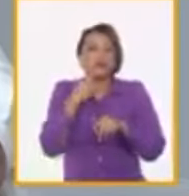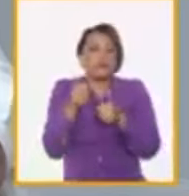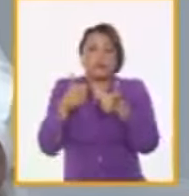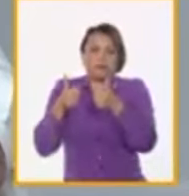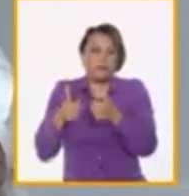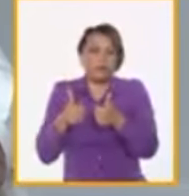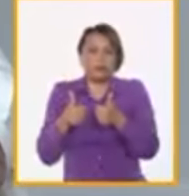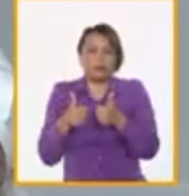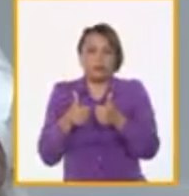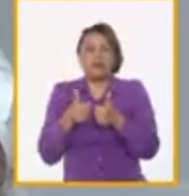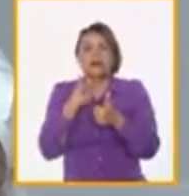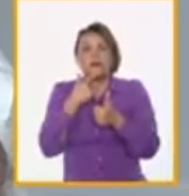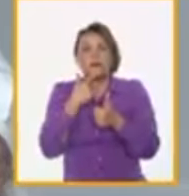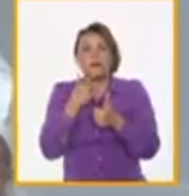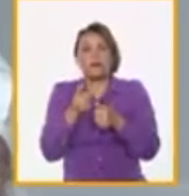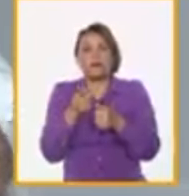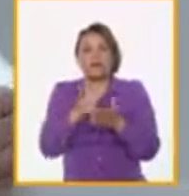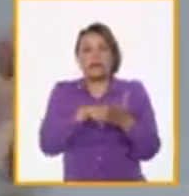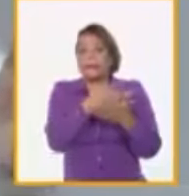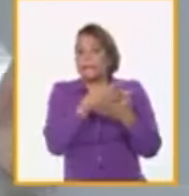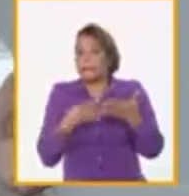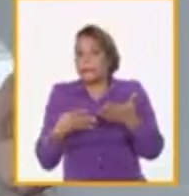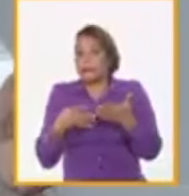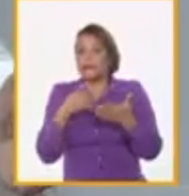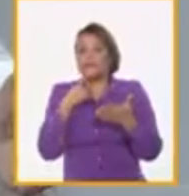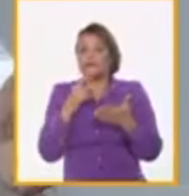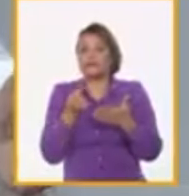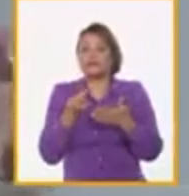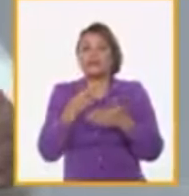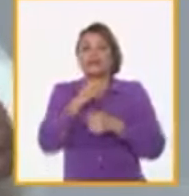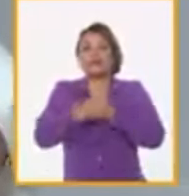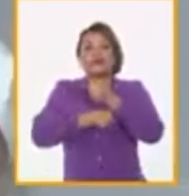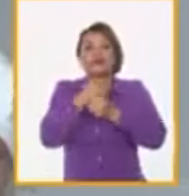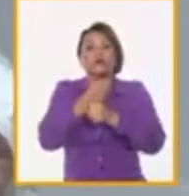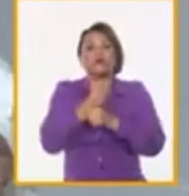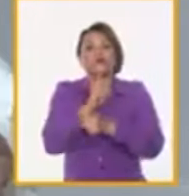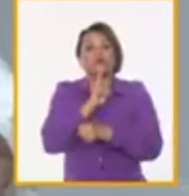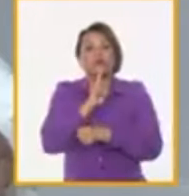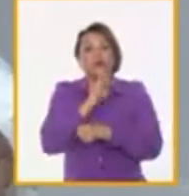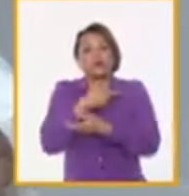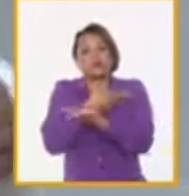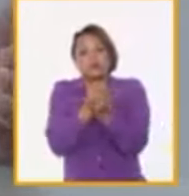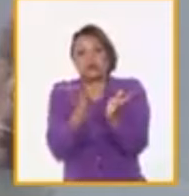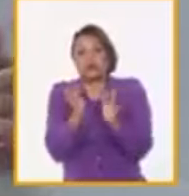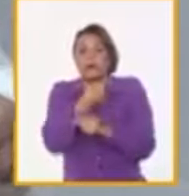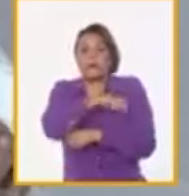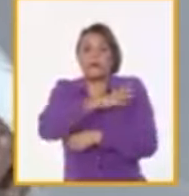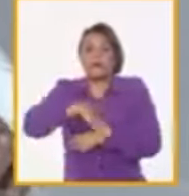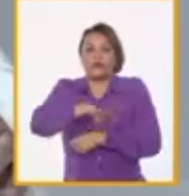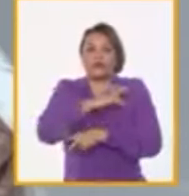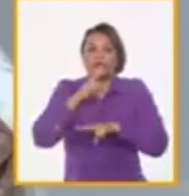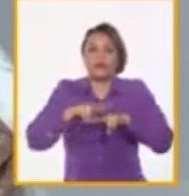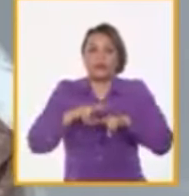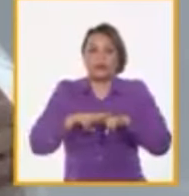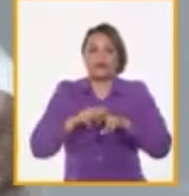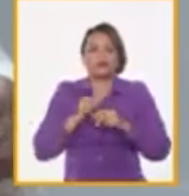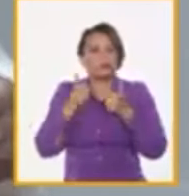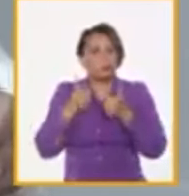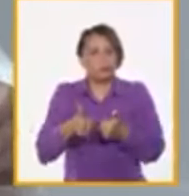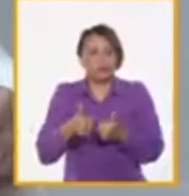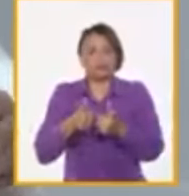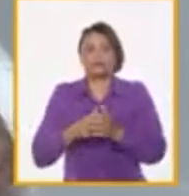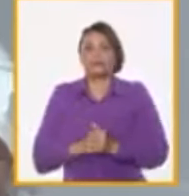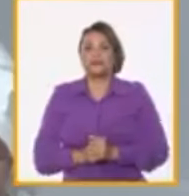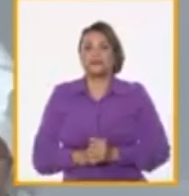podemos extraerle lo que está previsto en el plan de uso del agua para abastecer la población y la economía. En el